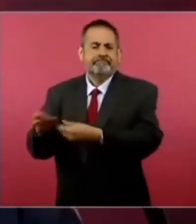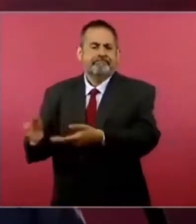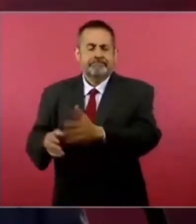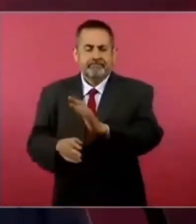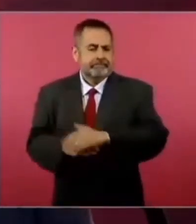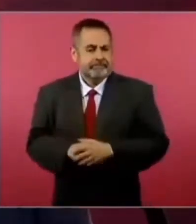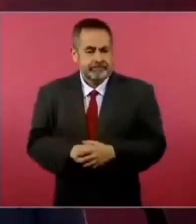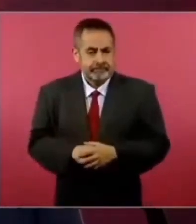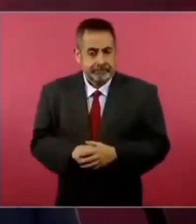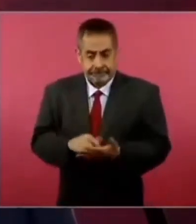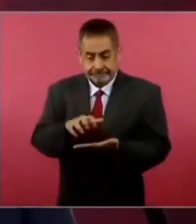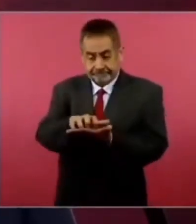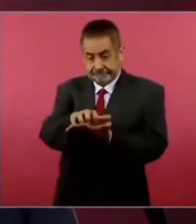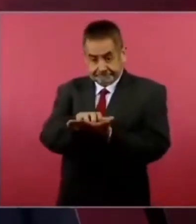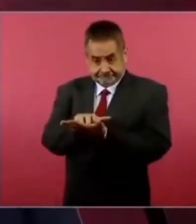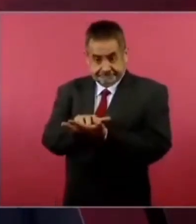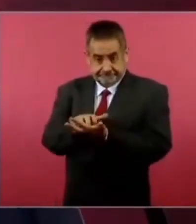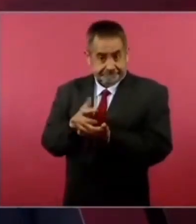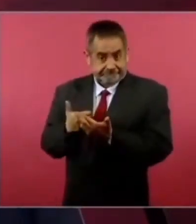Todos los ahorros